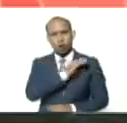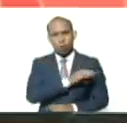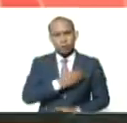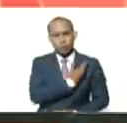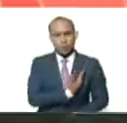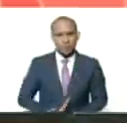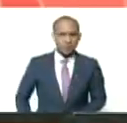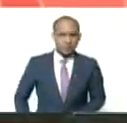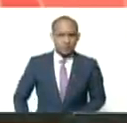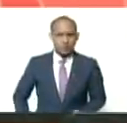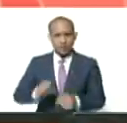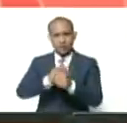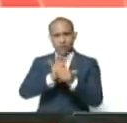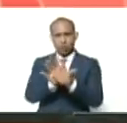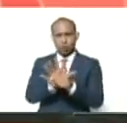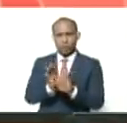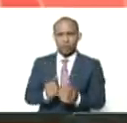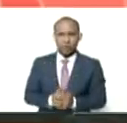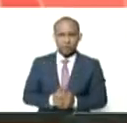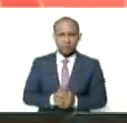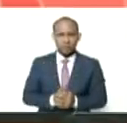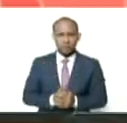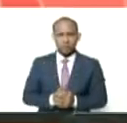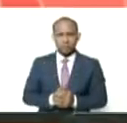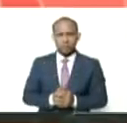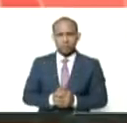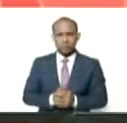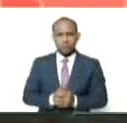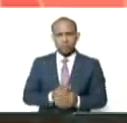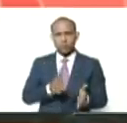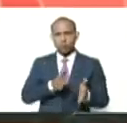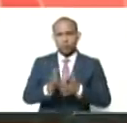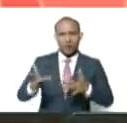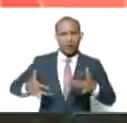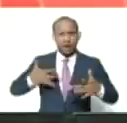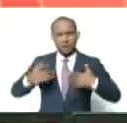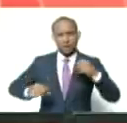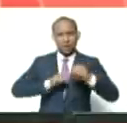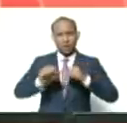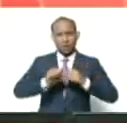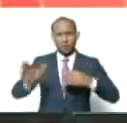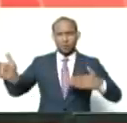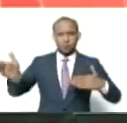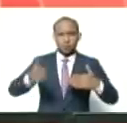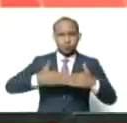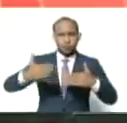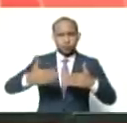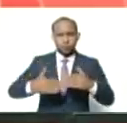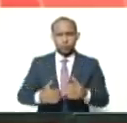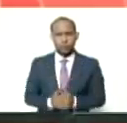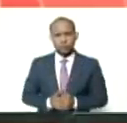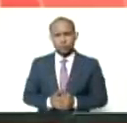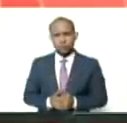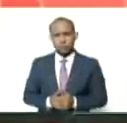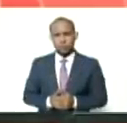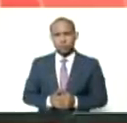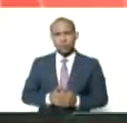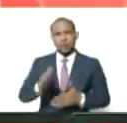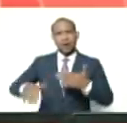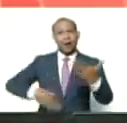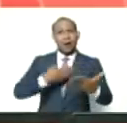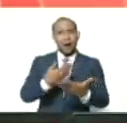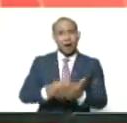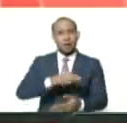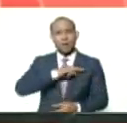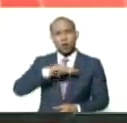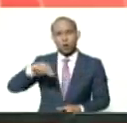Presidencial del COVID limitar los actos y movilizaciones públicas mientras nosotros salimos